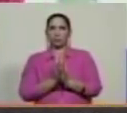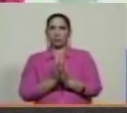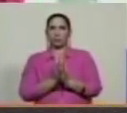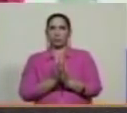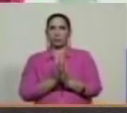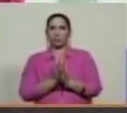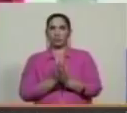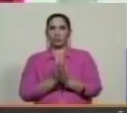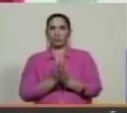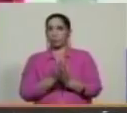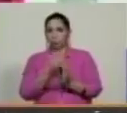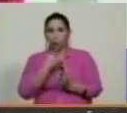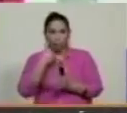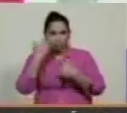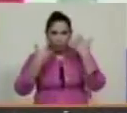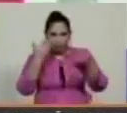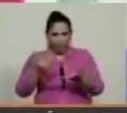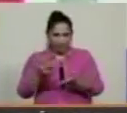No he dicho grosería, ¿verdad?